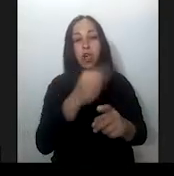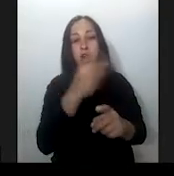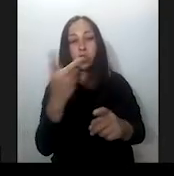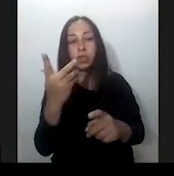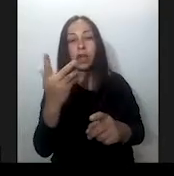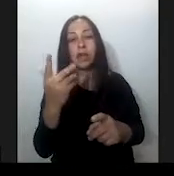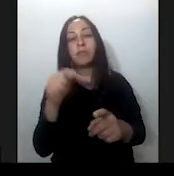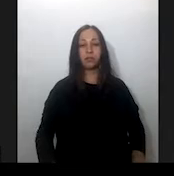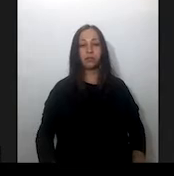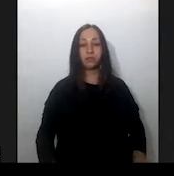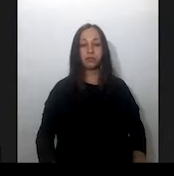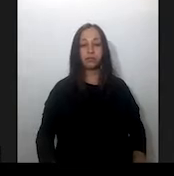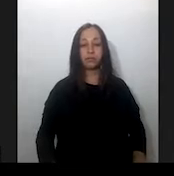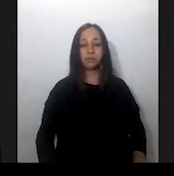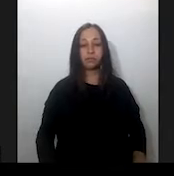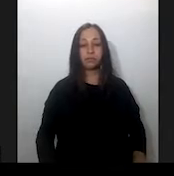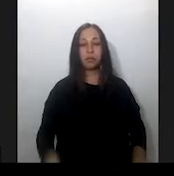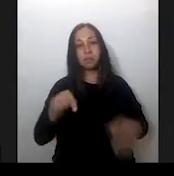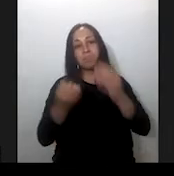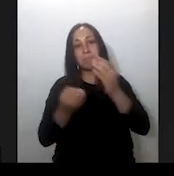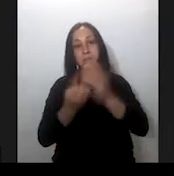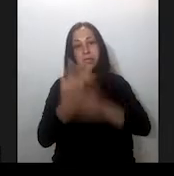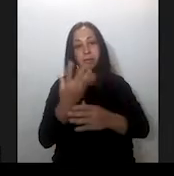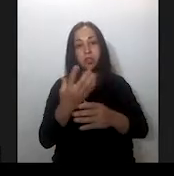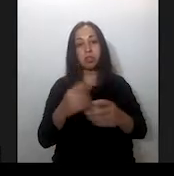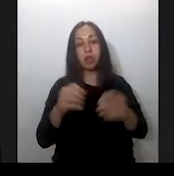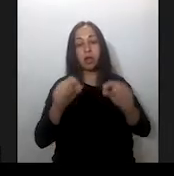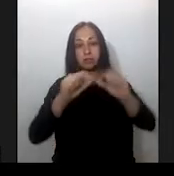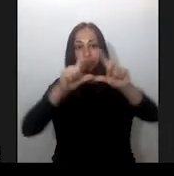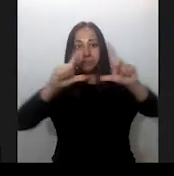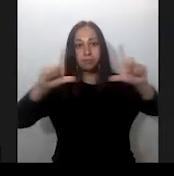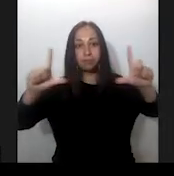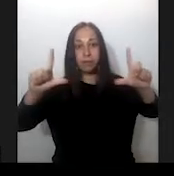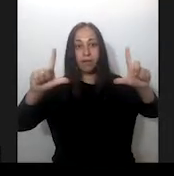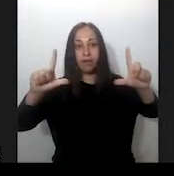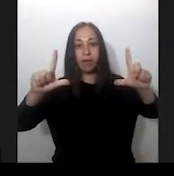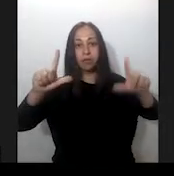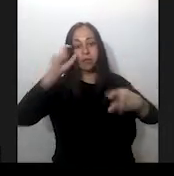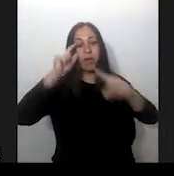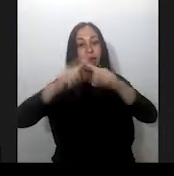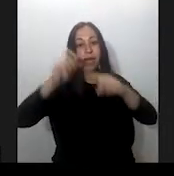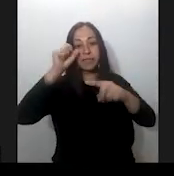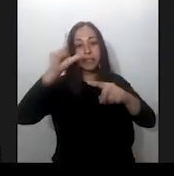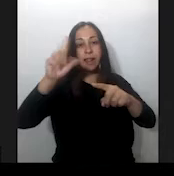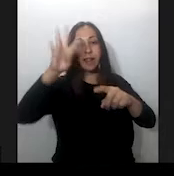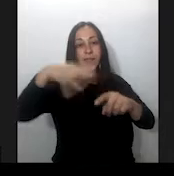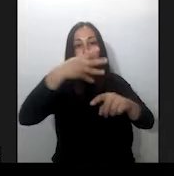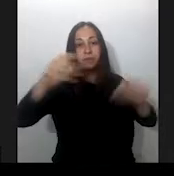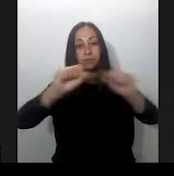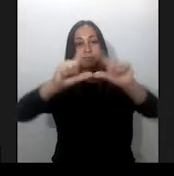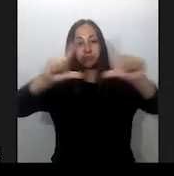de ese tema. Iniciemos abriendo nuestro aplicativo de Excel.